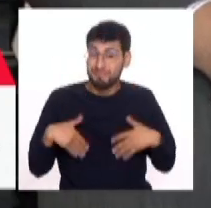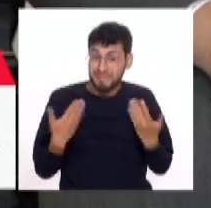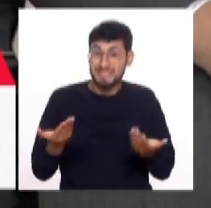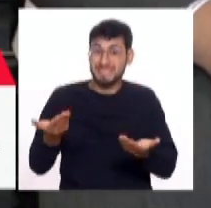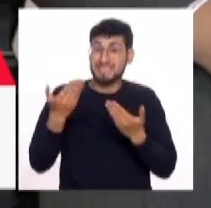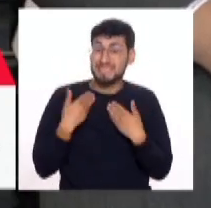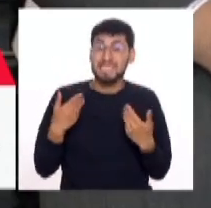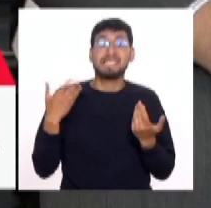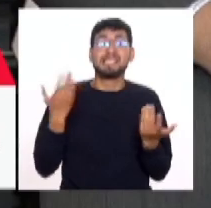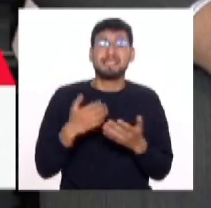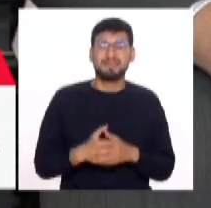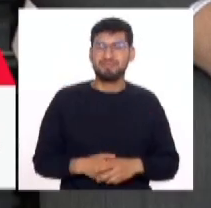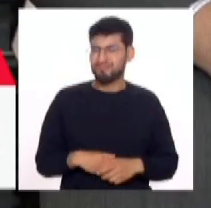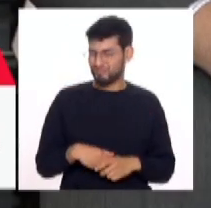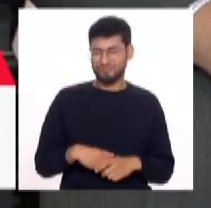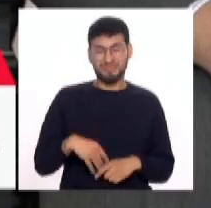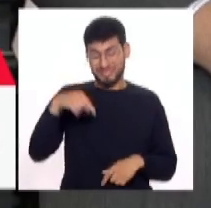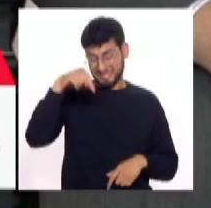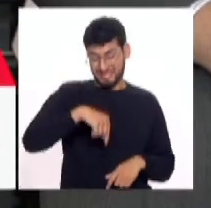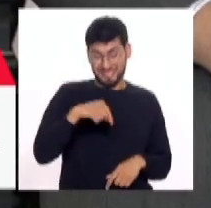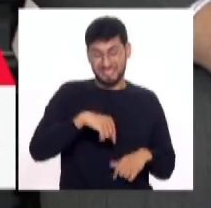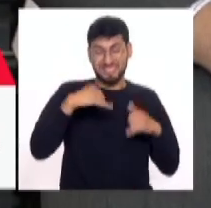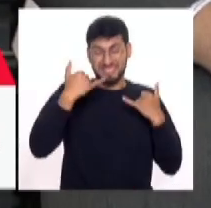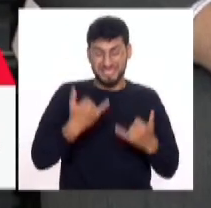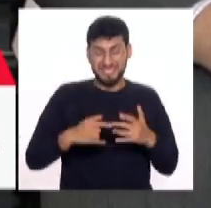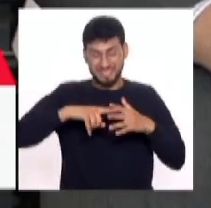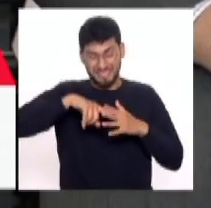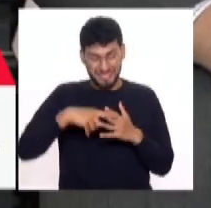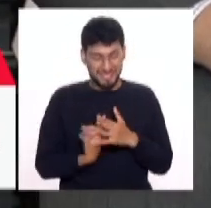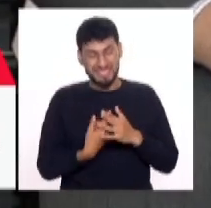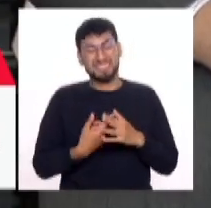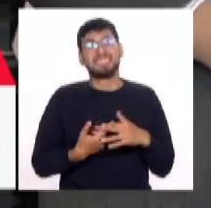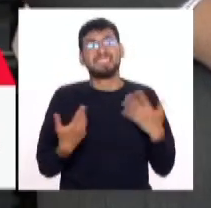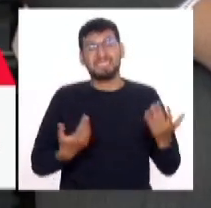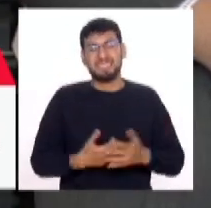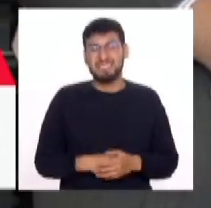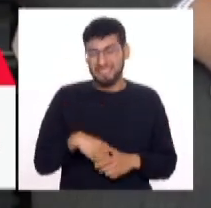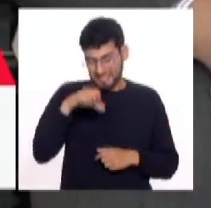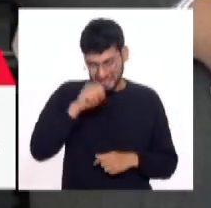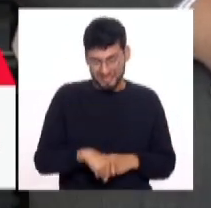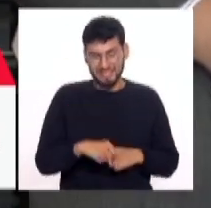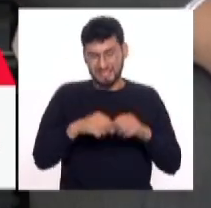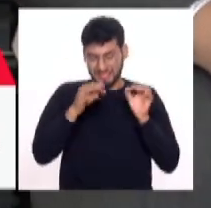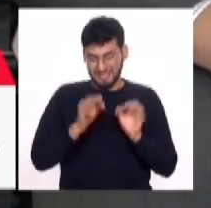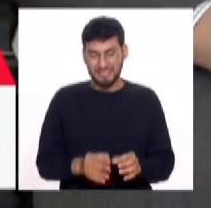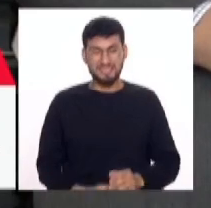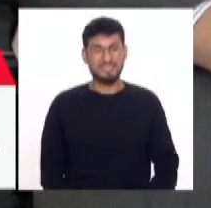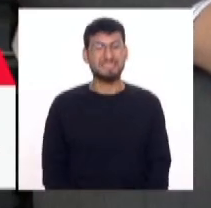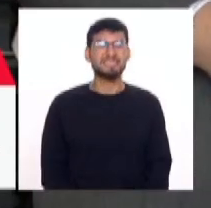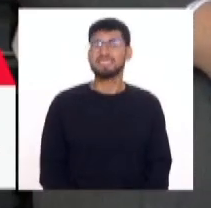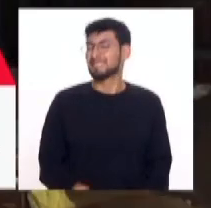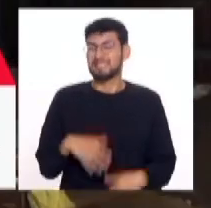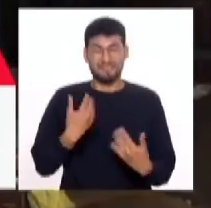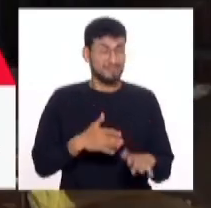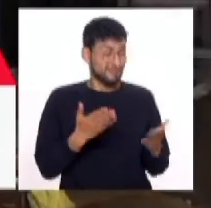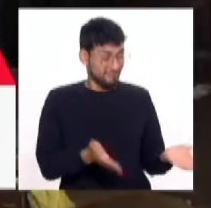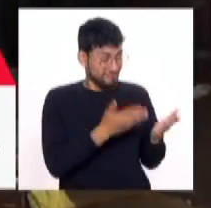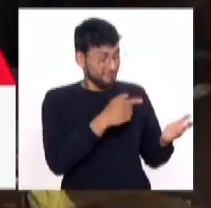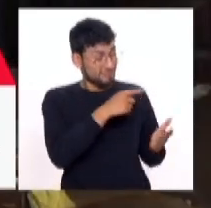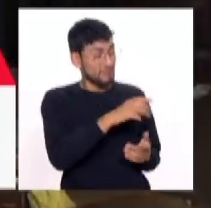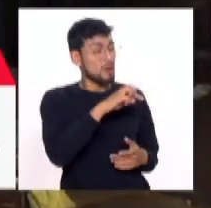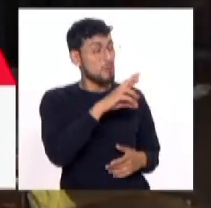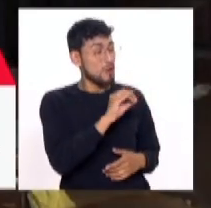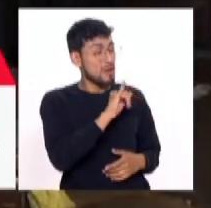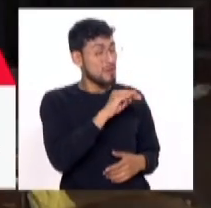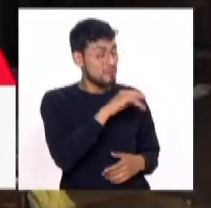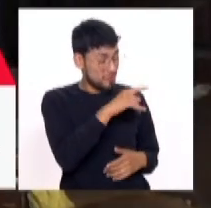recurso, un anhelo que desde hoy comenzará a hacerse realidad, a correr, señor director de